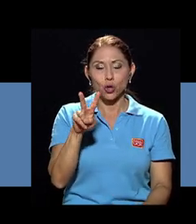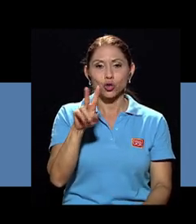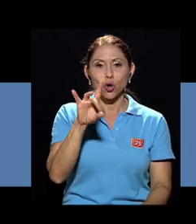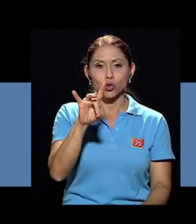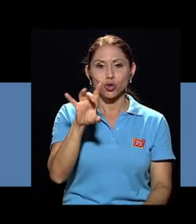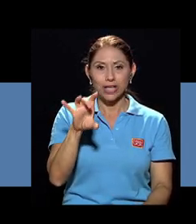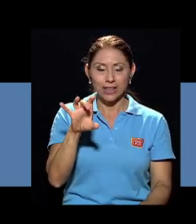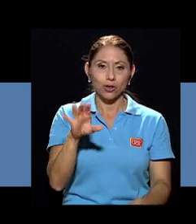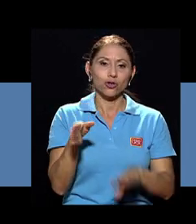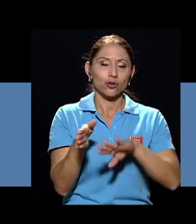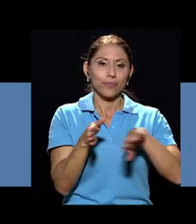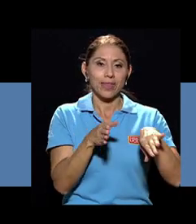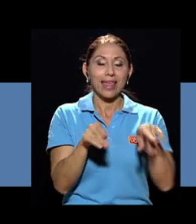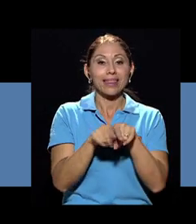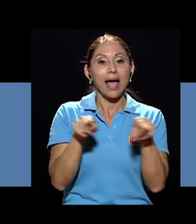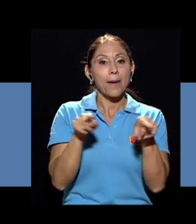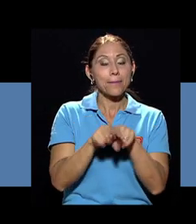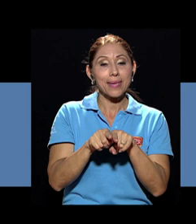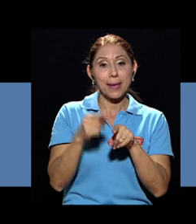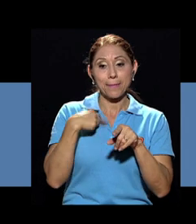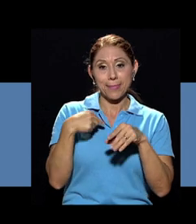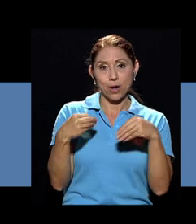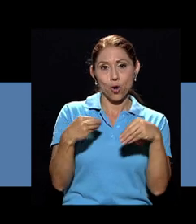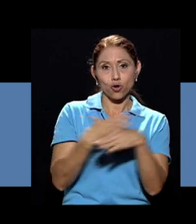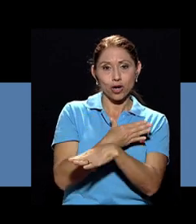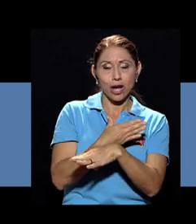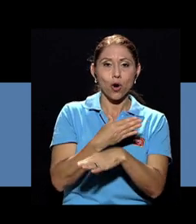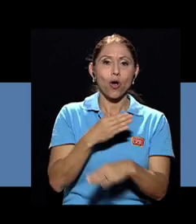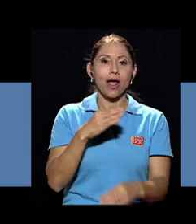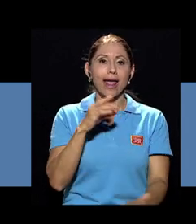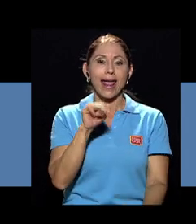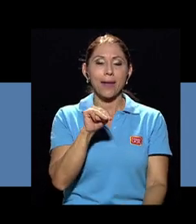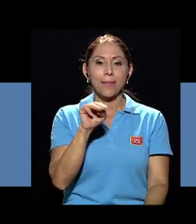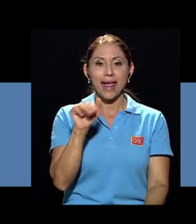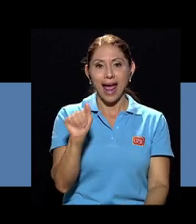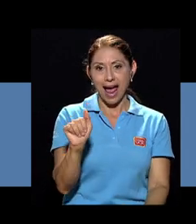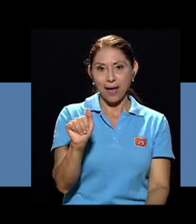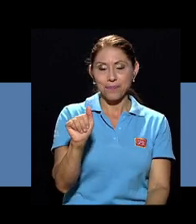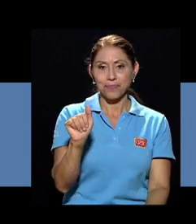800-42-32800. También lo pueden hacer mediante mi correo electrónico, que es